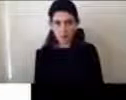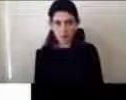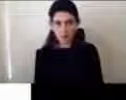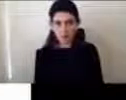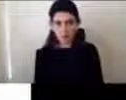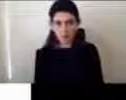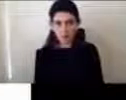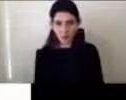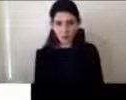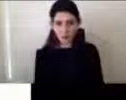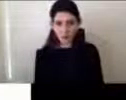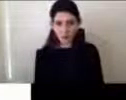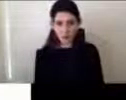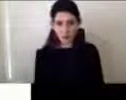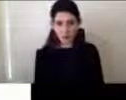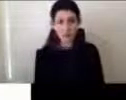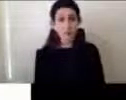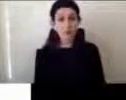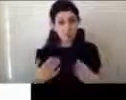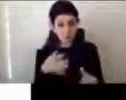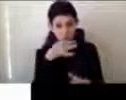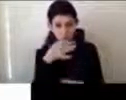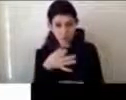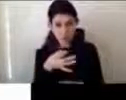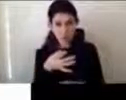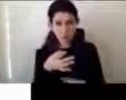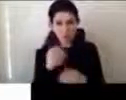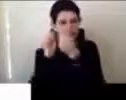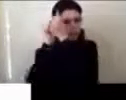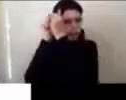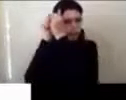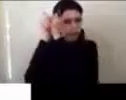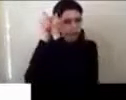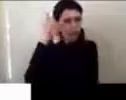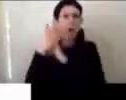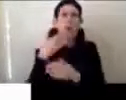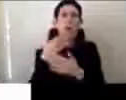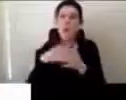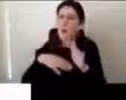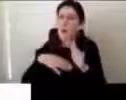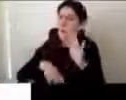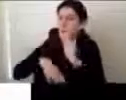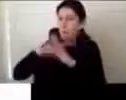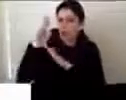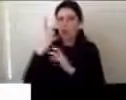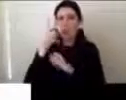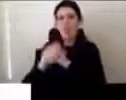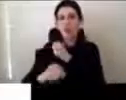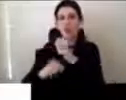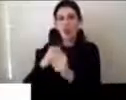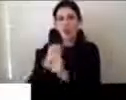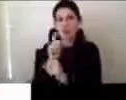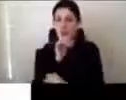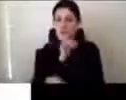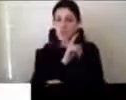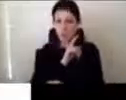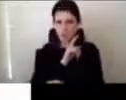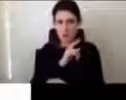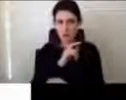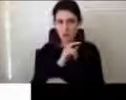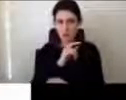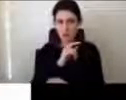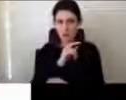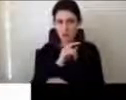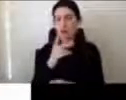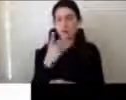Como ya señalamos, la plasticidad cerebral es máxima en los primeros 2 años del neurodesarrollo. Y ahí, cualquiera que haya visto